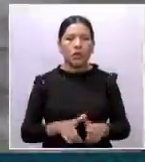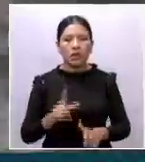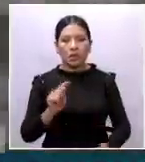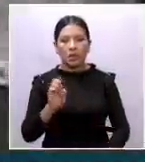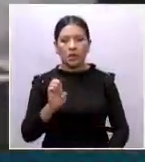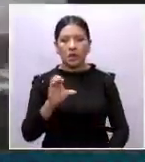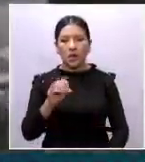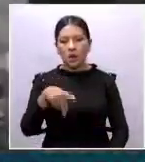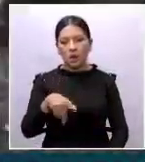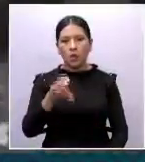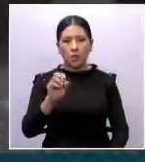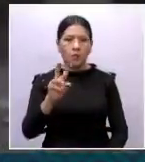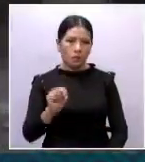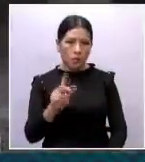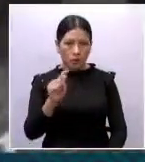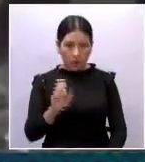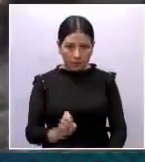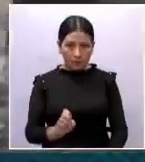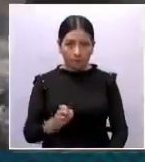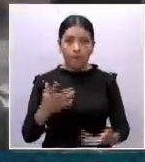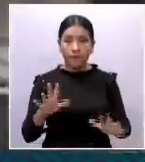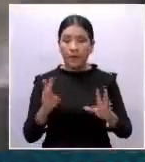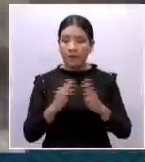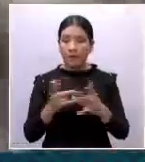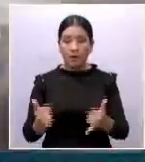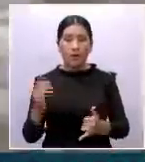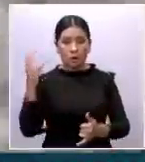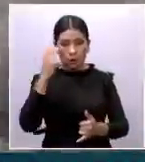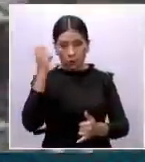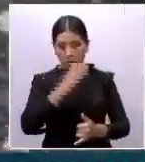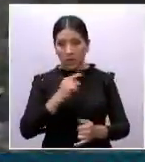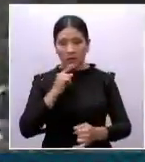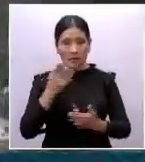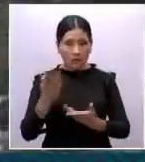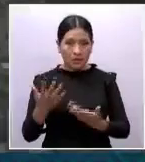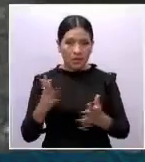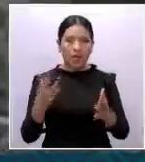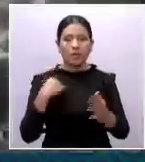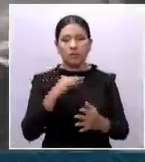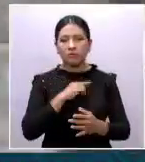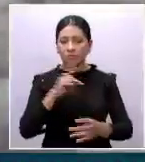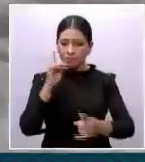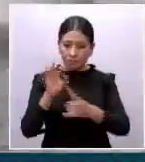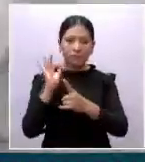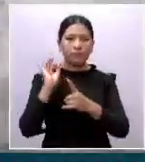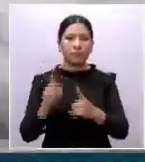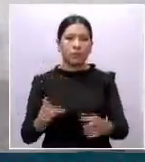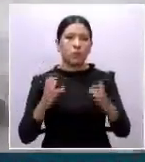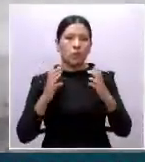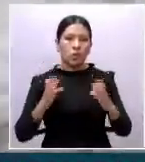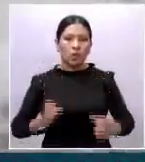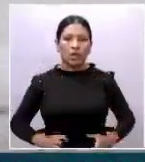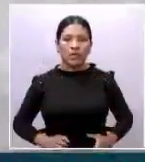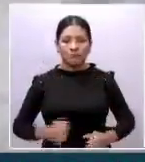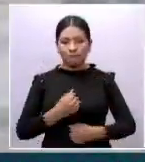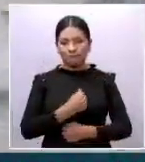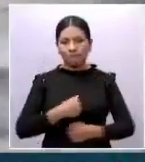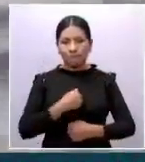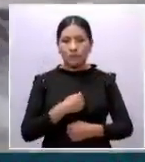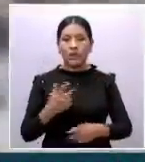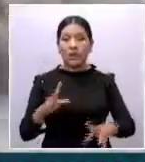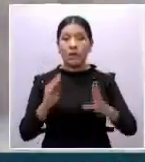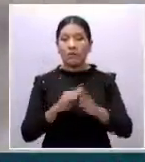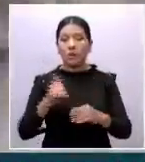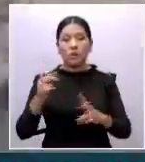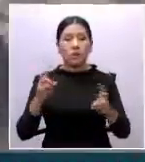Ponte. Entonces, en la búsqueda de este menor hemos podido también encontrar el cuerpo de este súbdito colombiano que